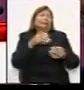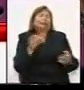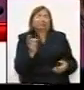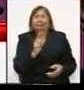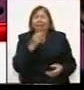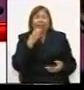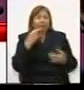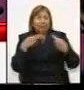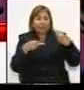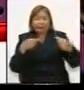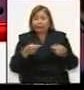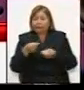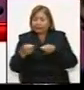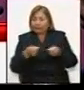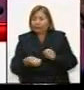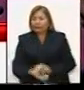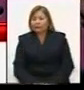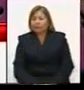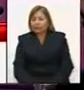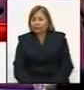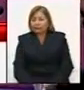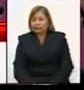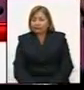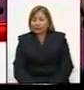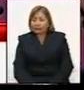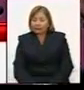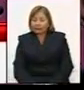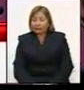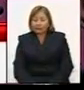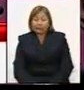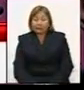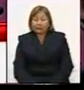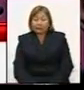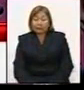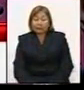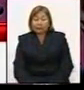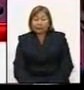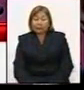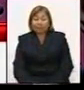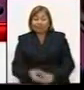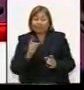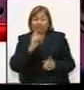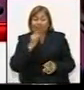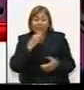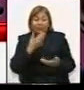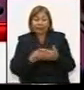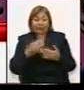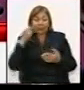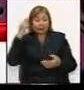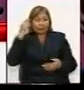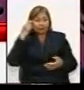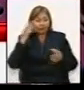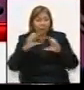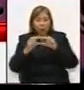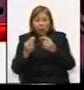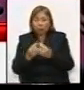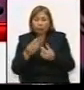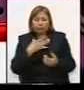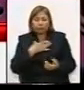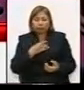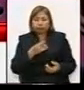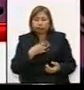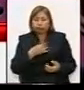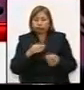es darle institucionalidad a los partidos políticos? No, señora presidenta, eso es quebrar a los partidos políticos. No les gusta, pues, los